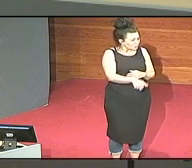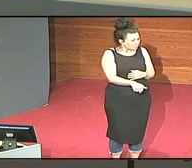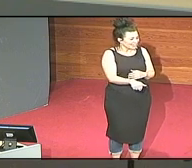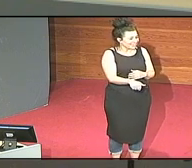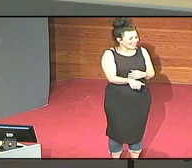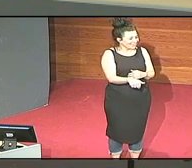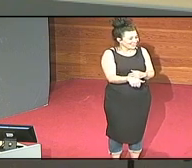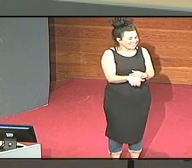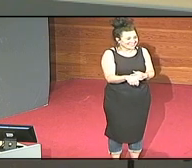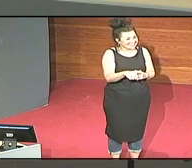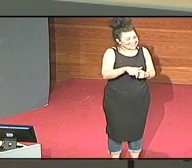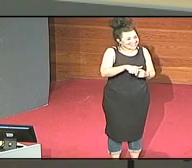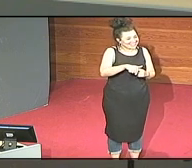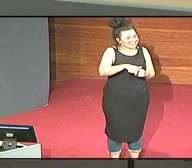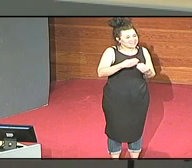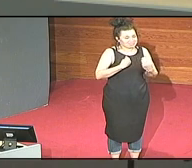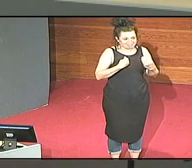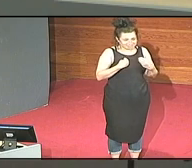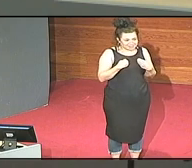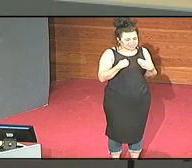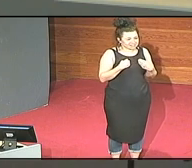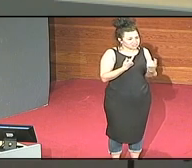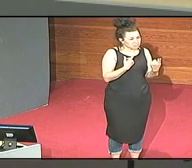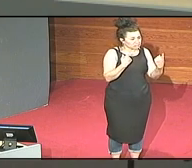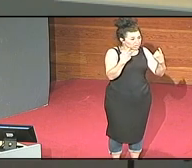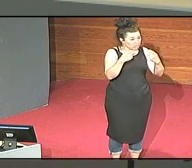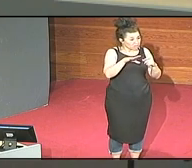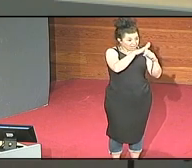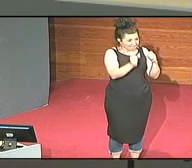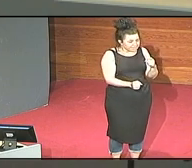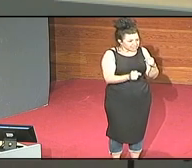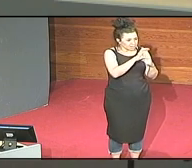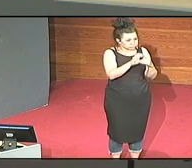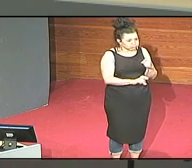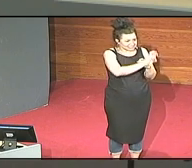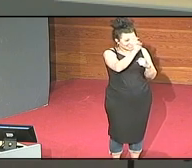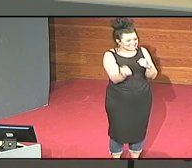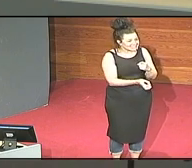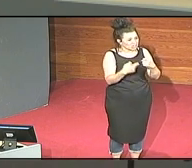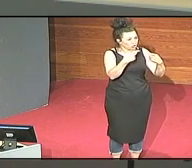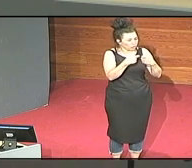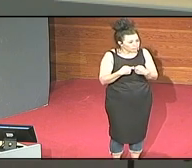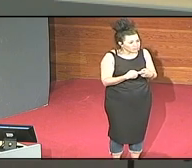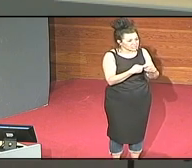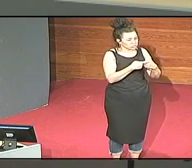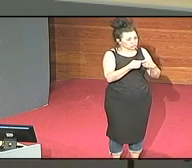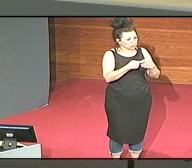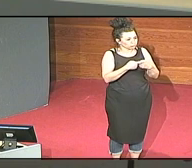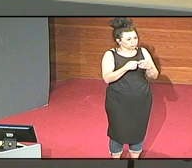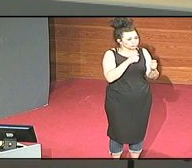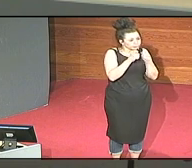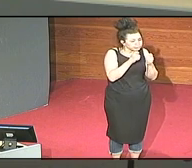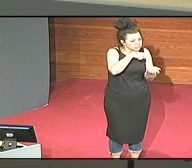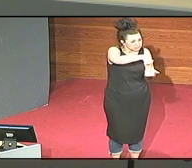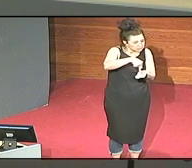base incineran te ha cubierto múltiples conflictos y temas sociales en somalia república de corea democrática del congo sudán